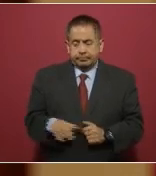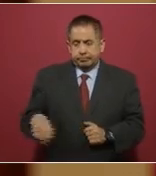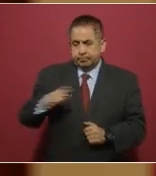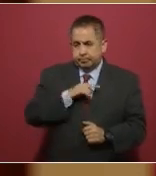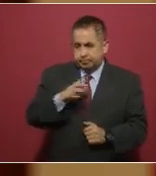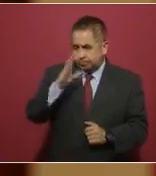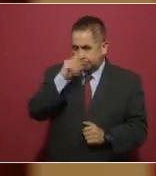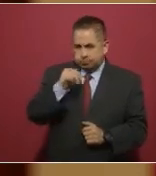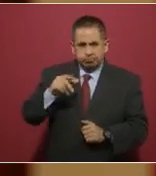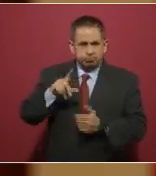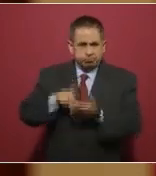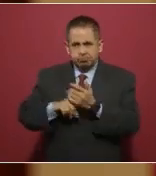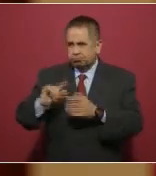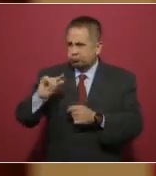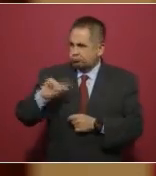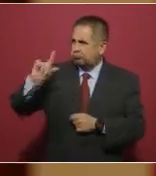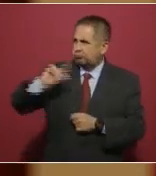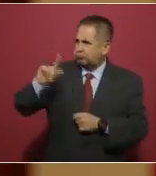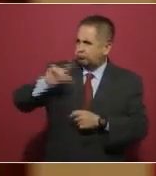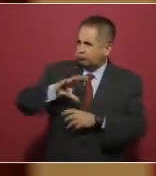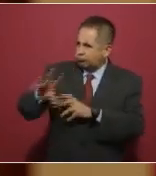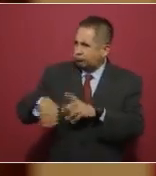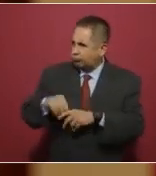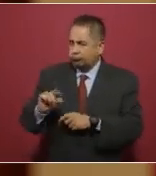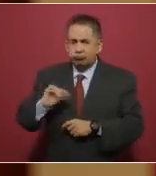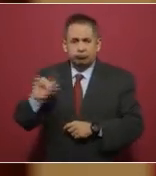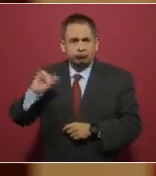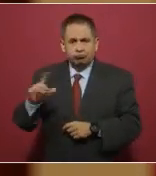pudo profesionalizarse,